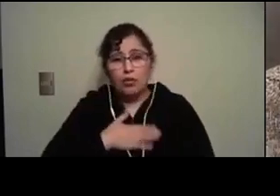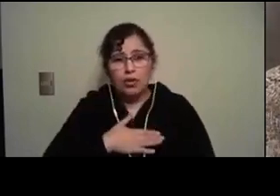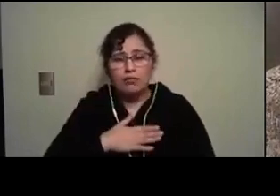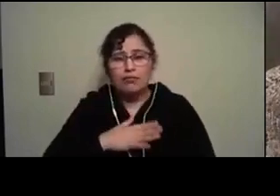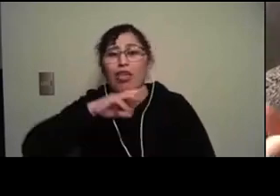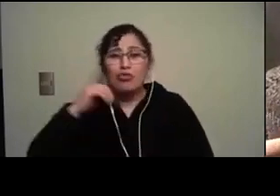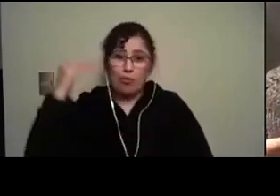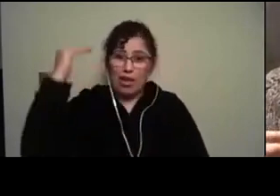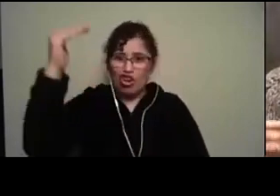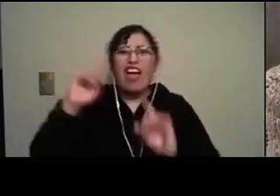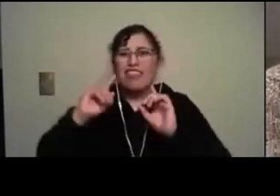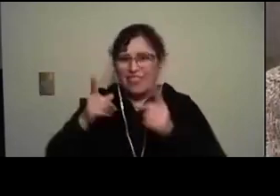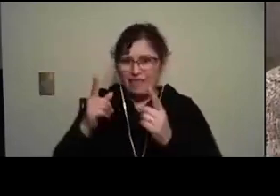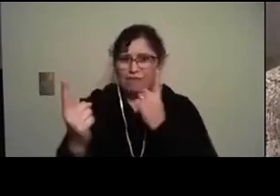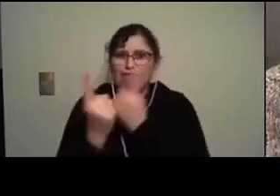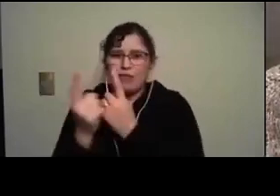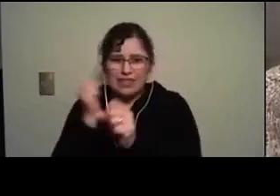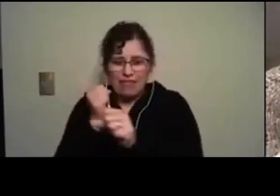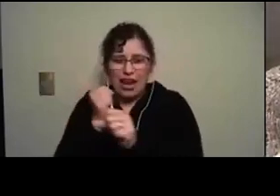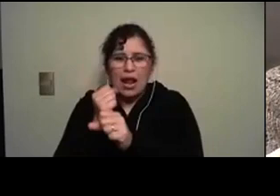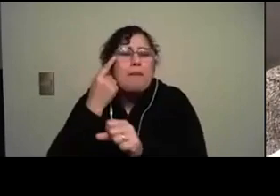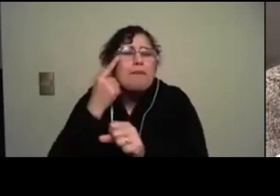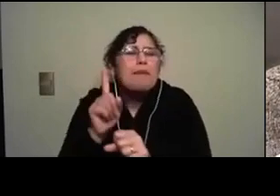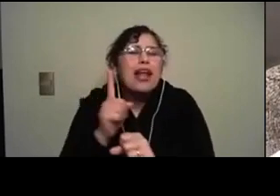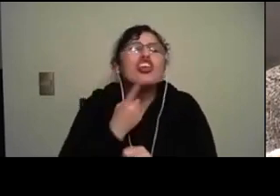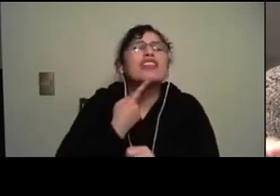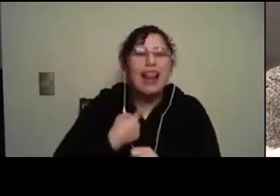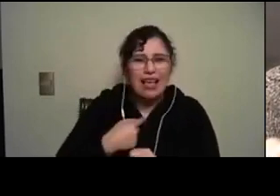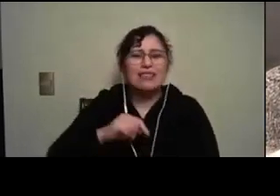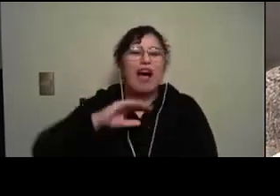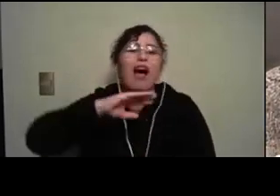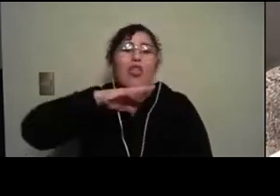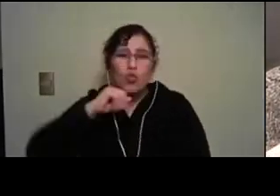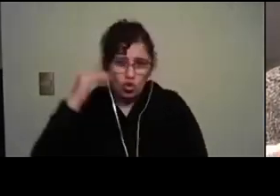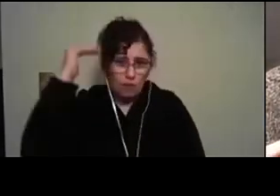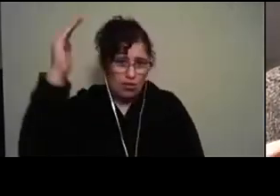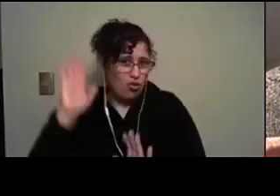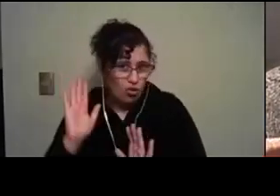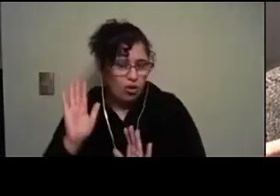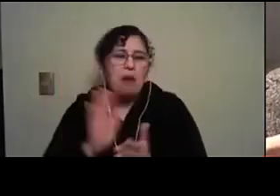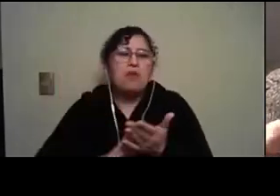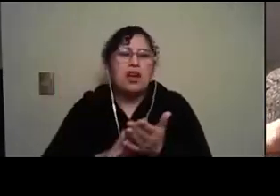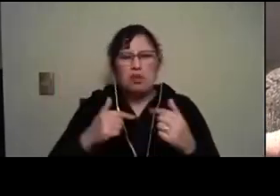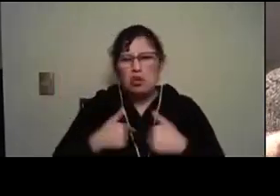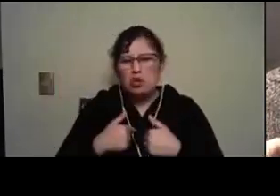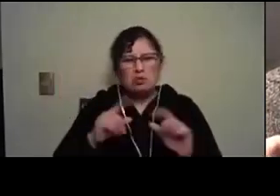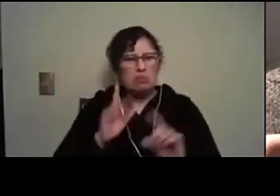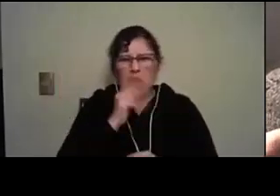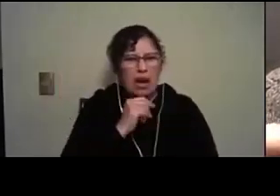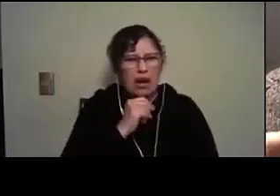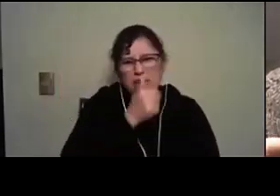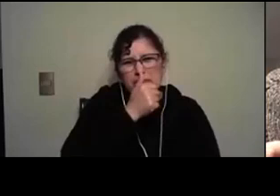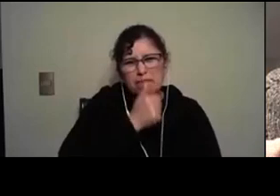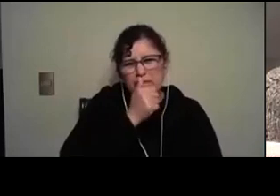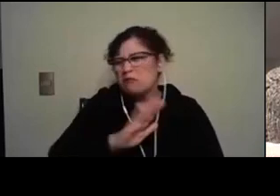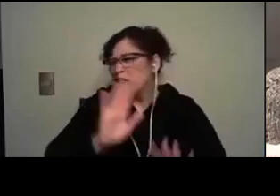gustar los adultos mayores, te tiene que gustar las personas con Alzheimer, ¿ya? Y si uno encuentra que no tiene, por ejemplo, la paciencia, o a mí, sabes